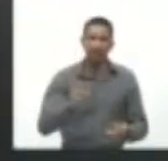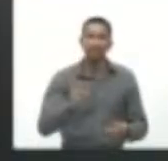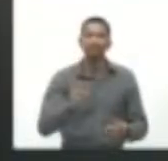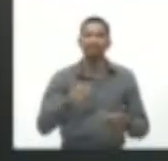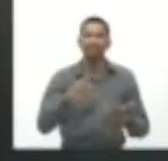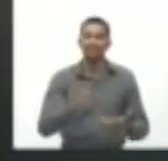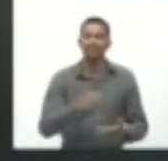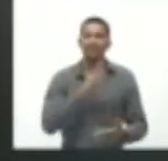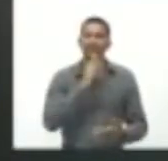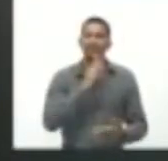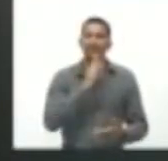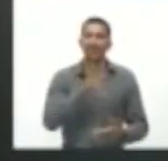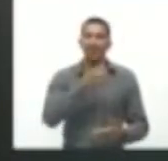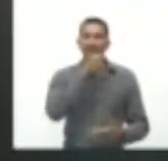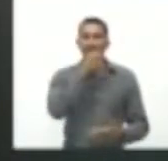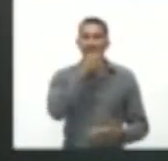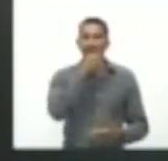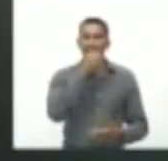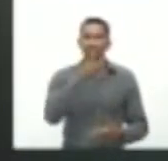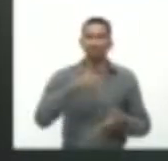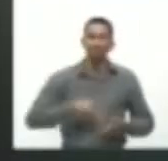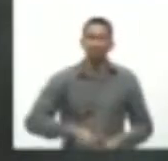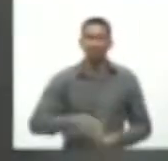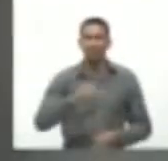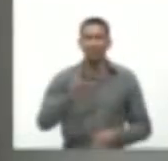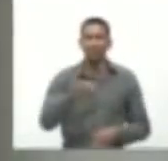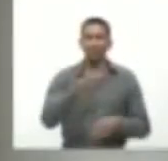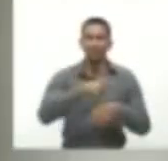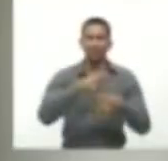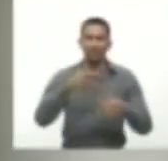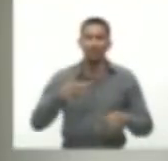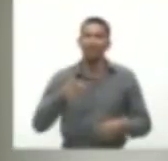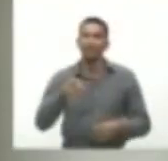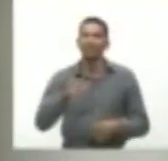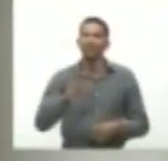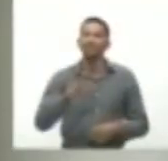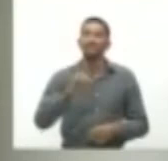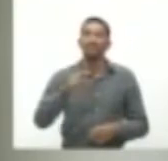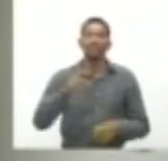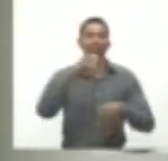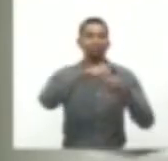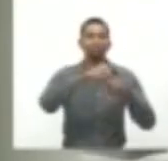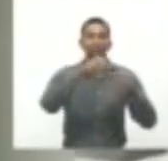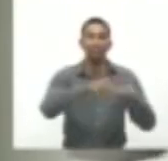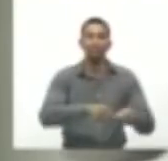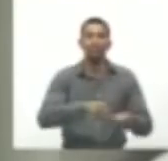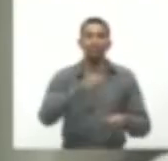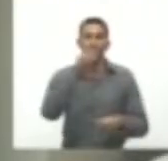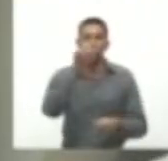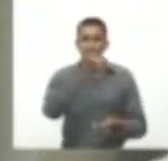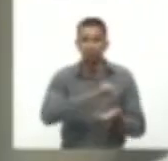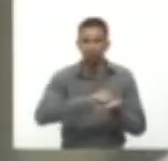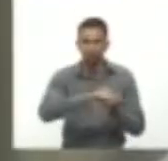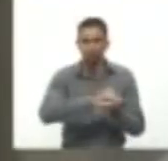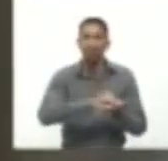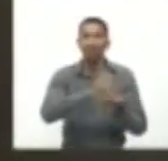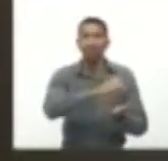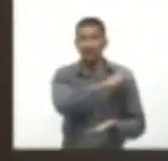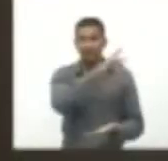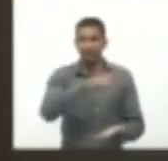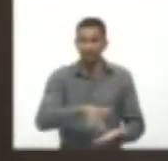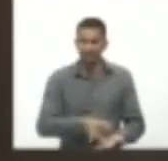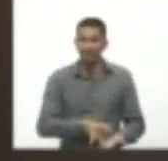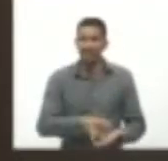El carismático cantante guatemalteco y residente de Nueva York del género salsa, Eric Zona 1, busca conquistar a todo el